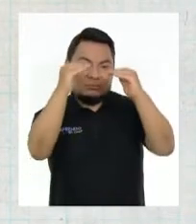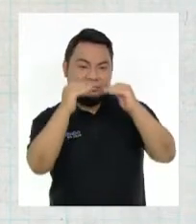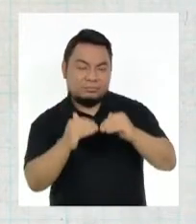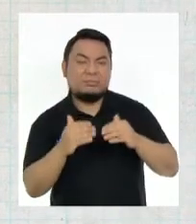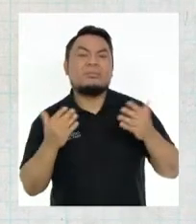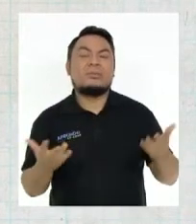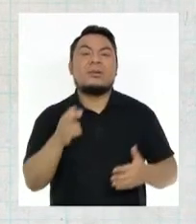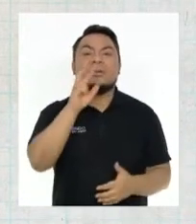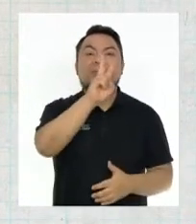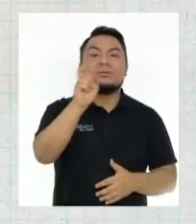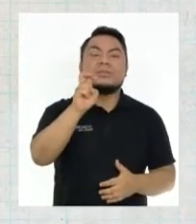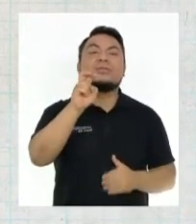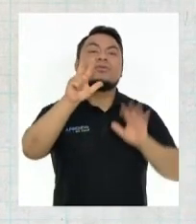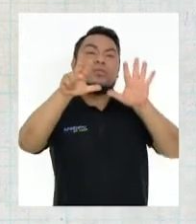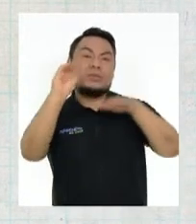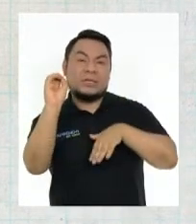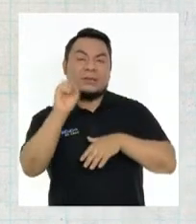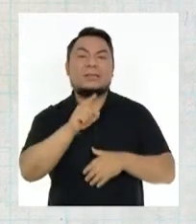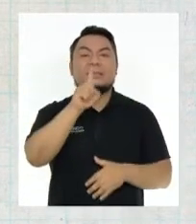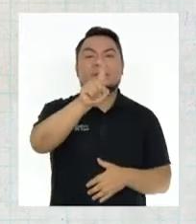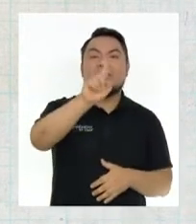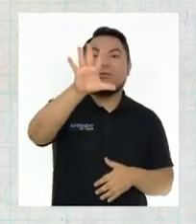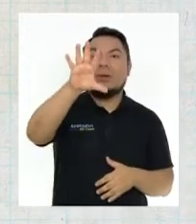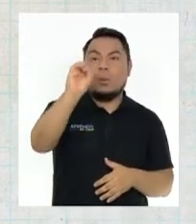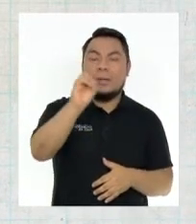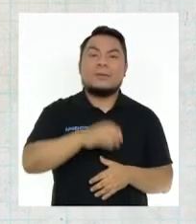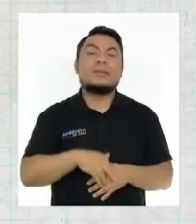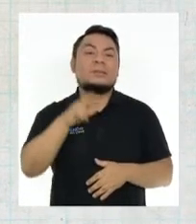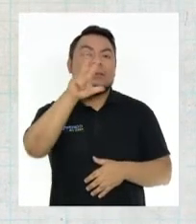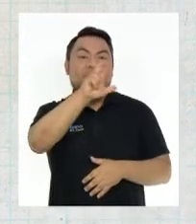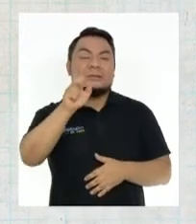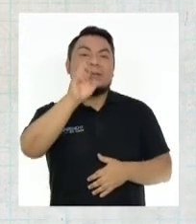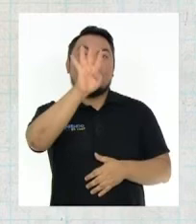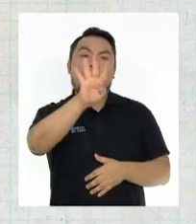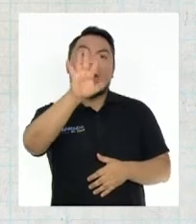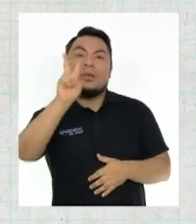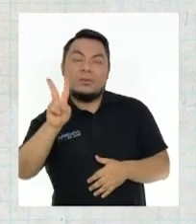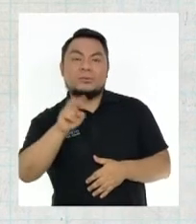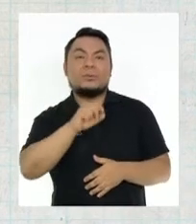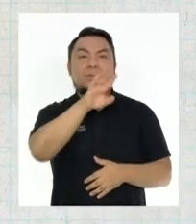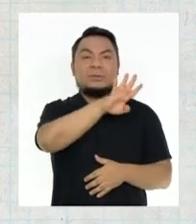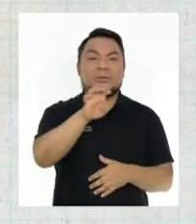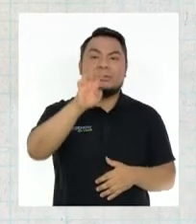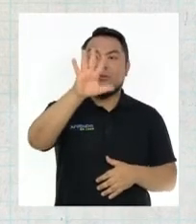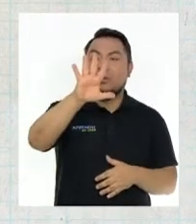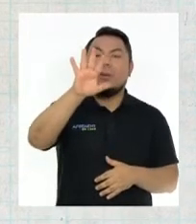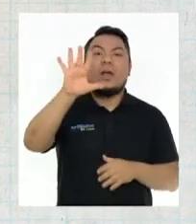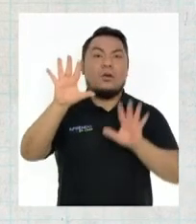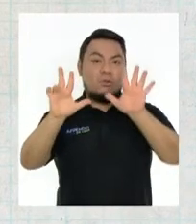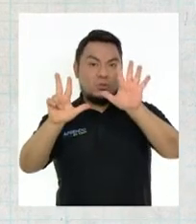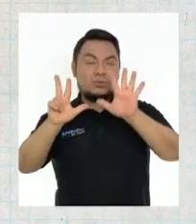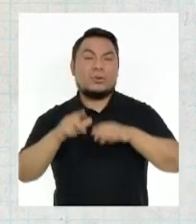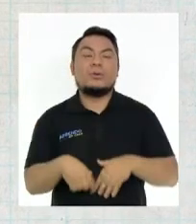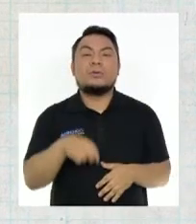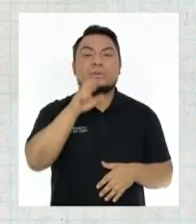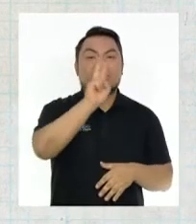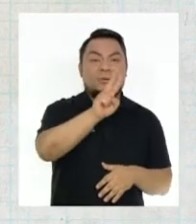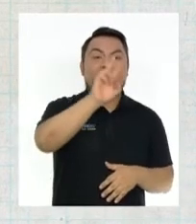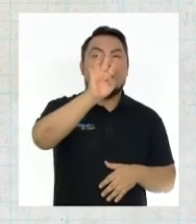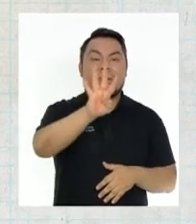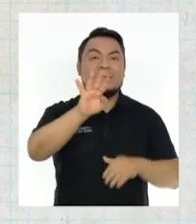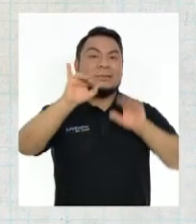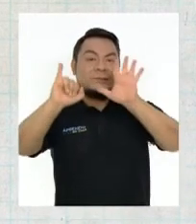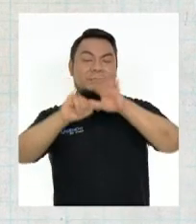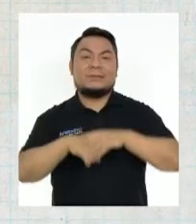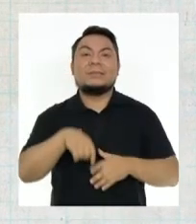es 280, 150, 342, 458,